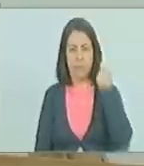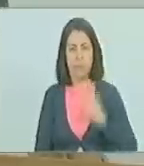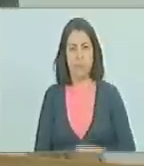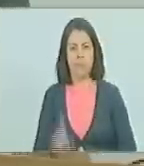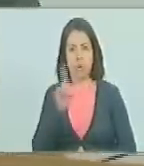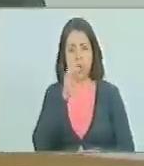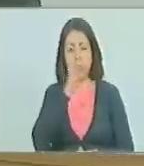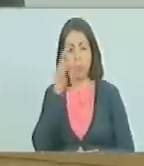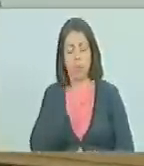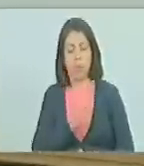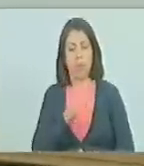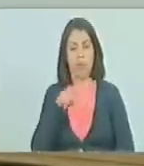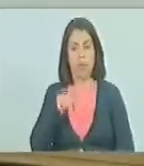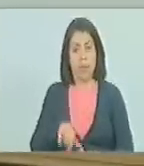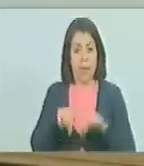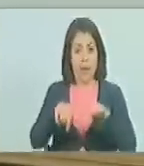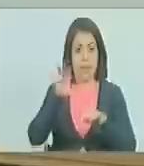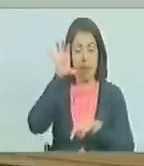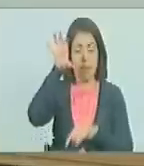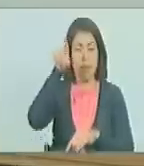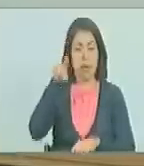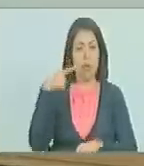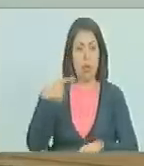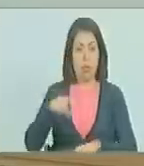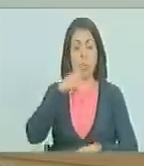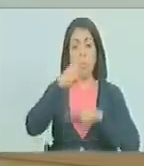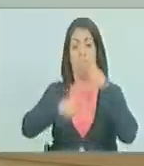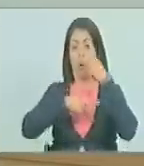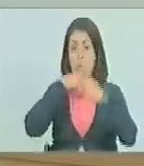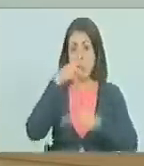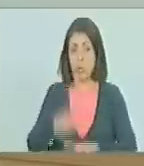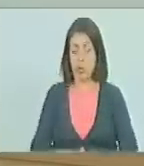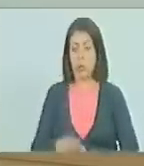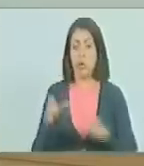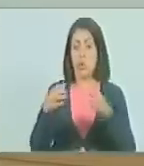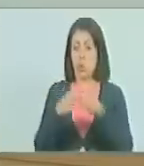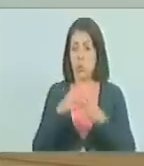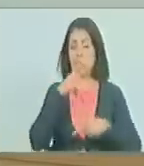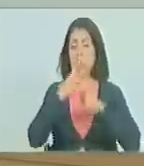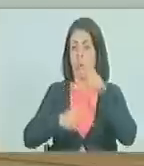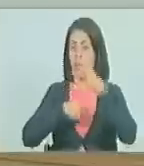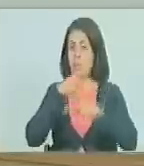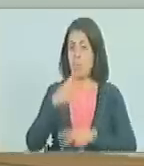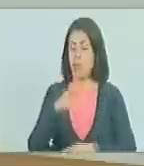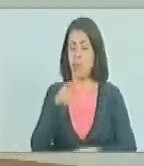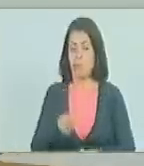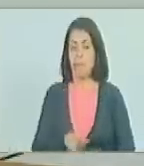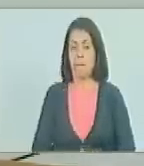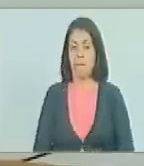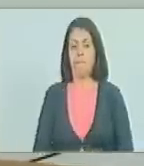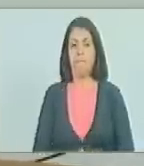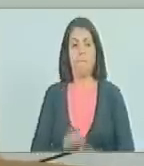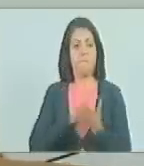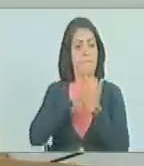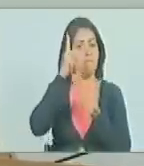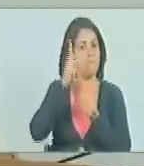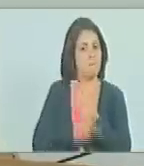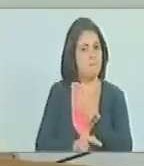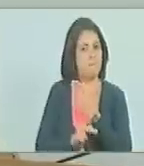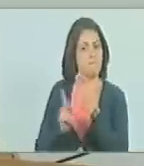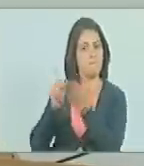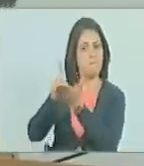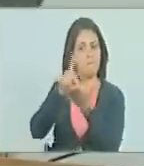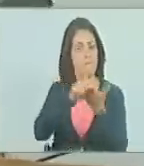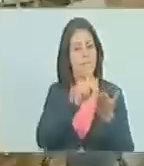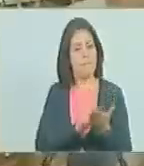¿O la realidad es que en este país hubo políticos y hubo partidos políticos que fueron cómplices y